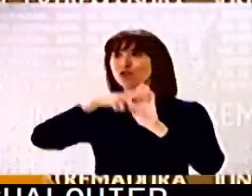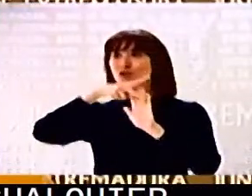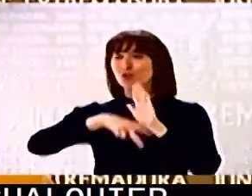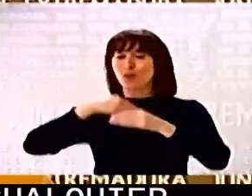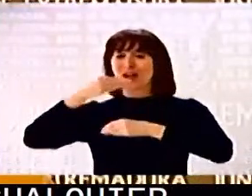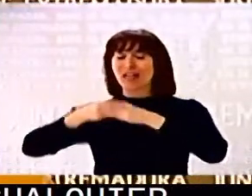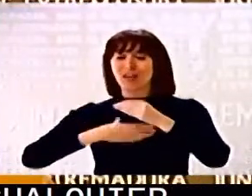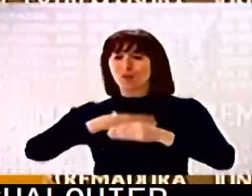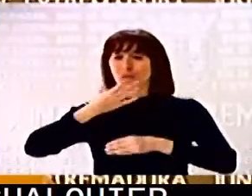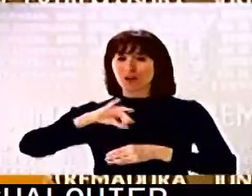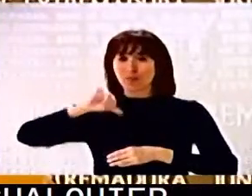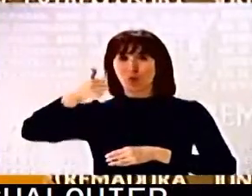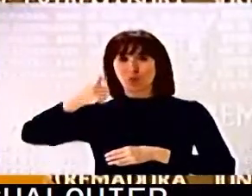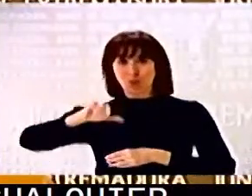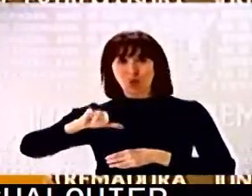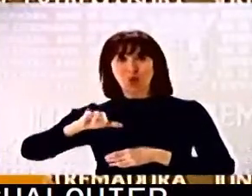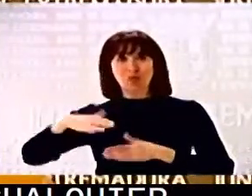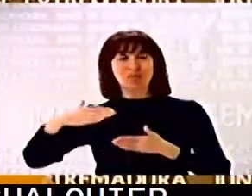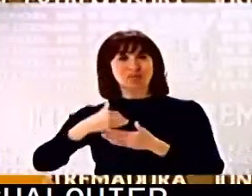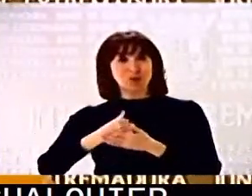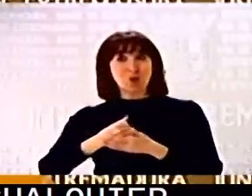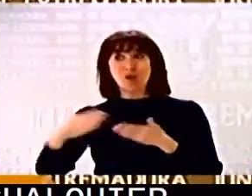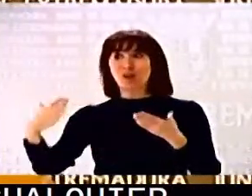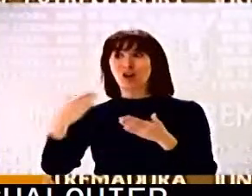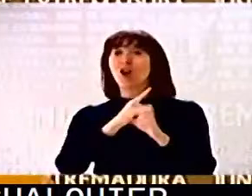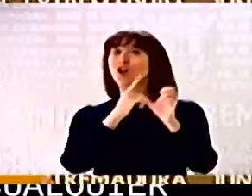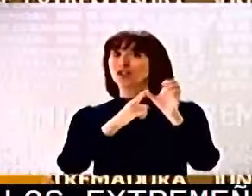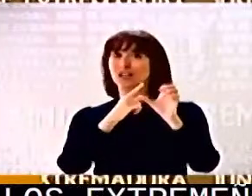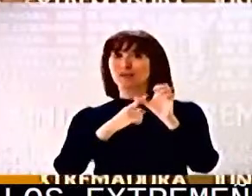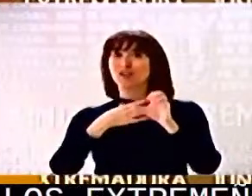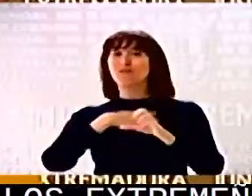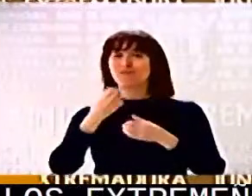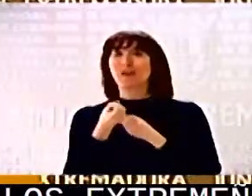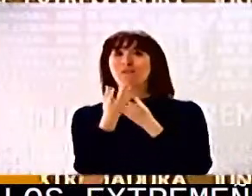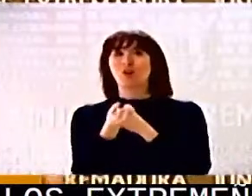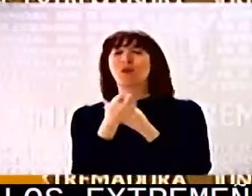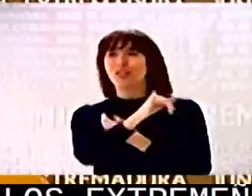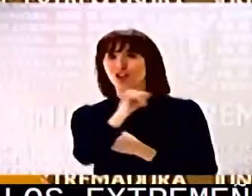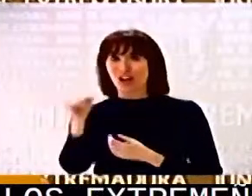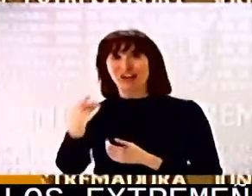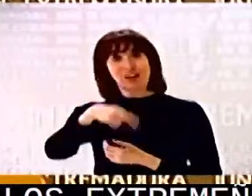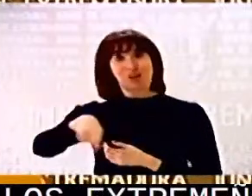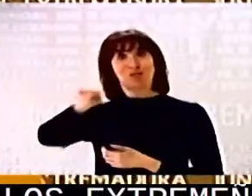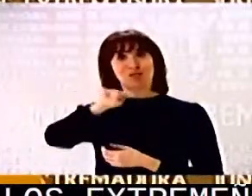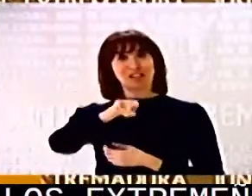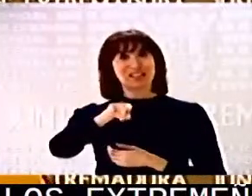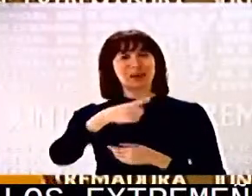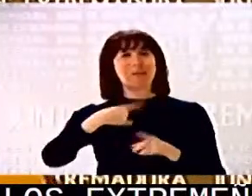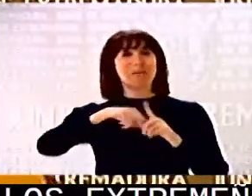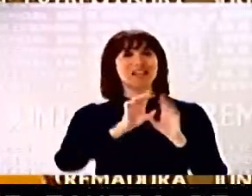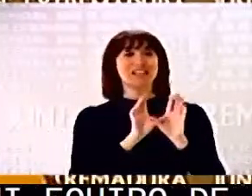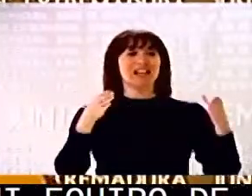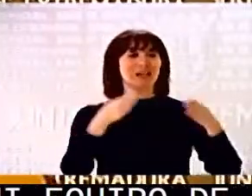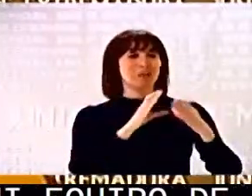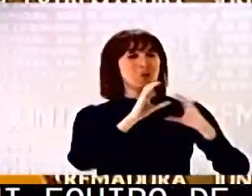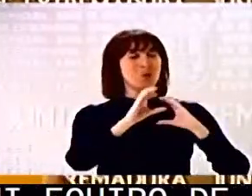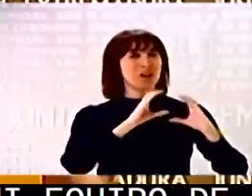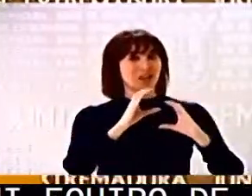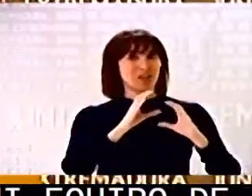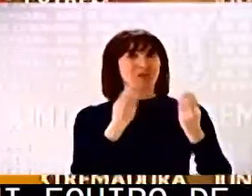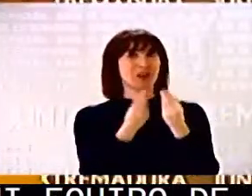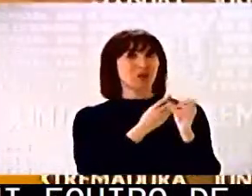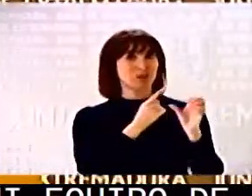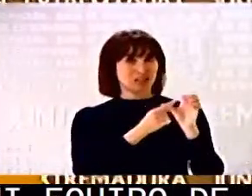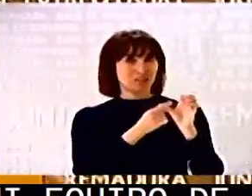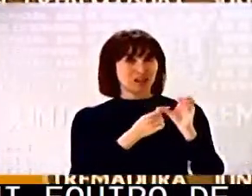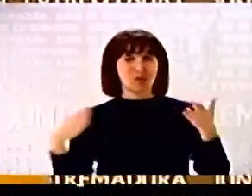hacer, los extremeños estuvieran informados. Y con ustedes a mi equipo de comunicación de la Junta de Extremadura.